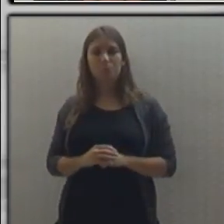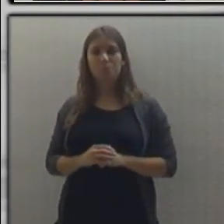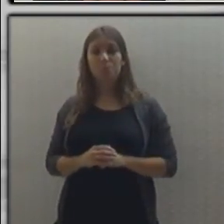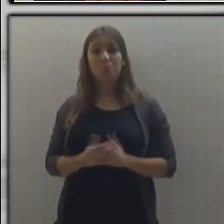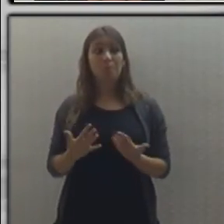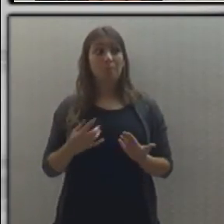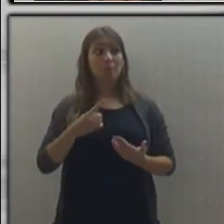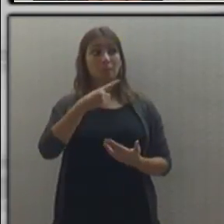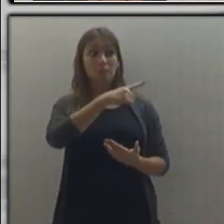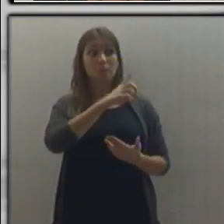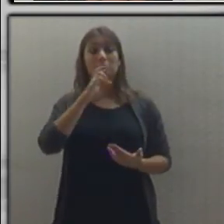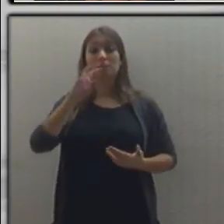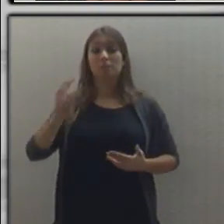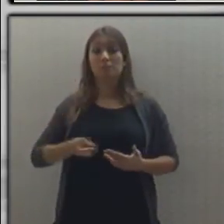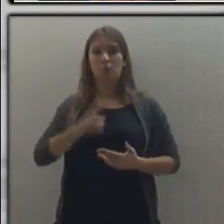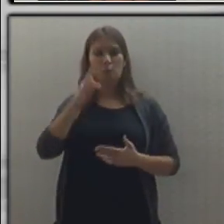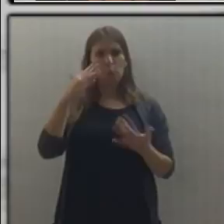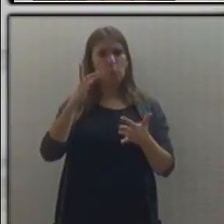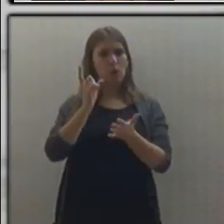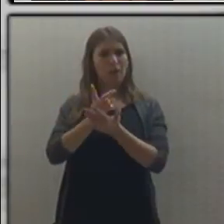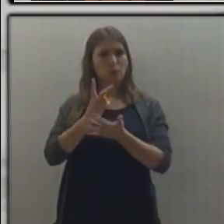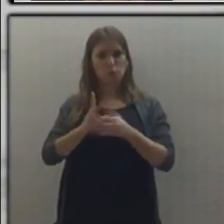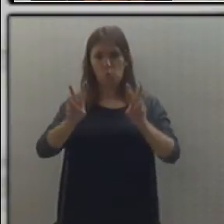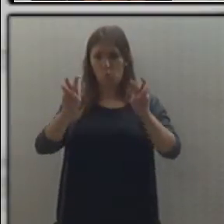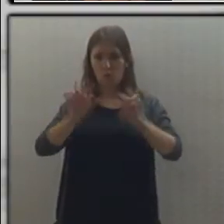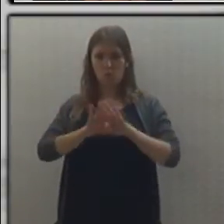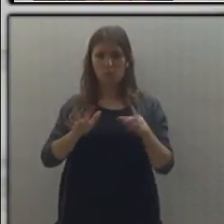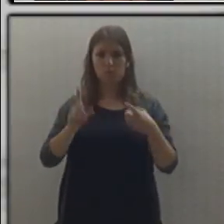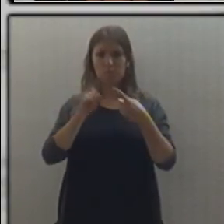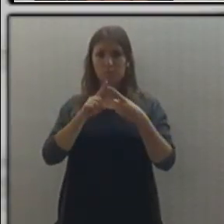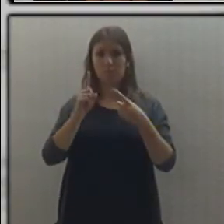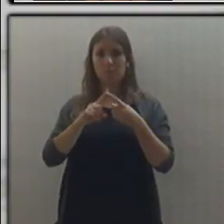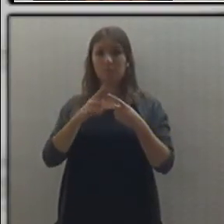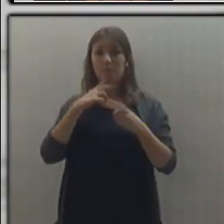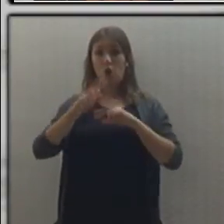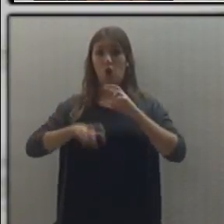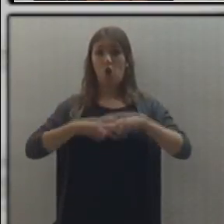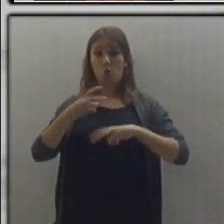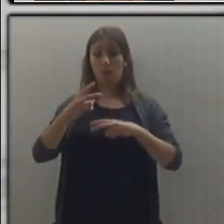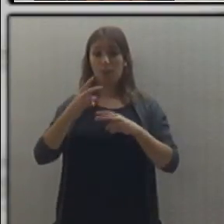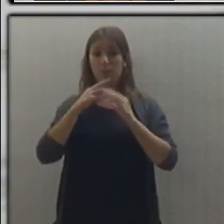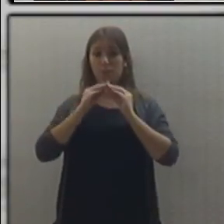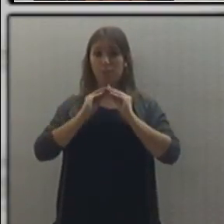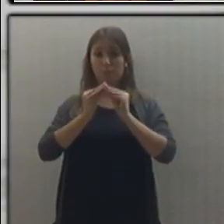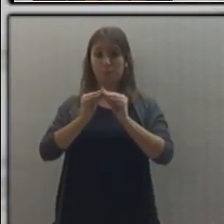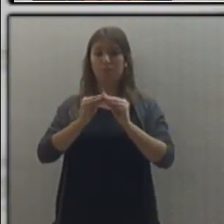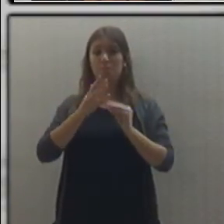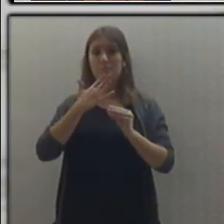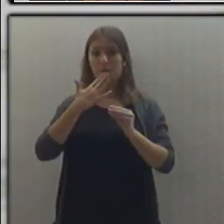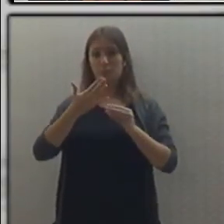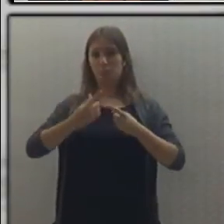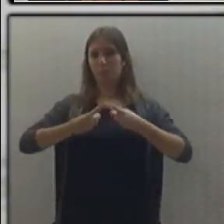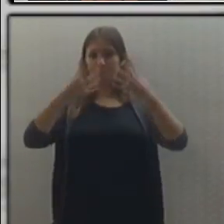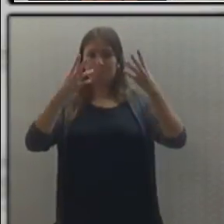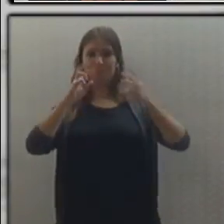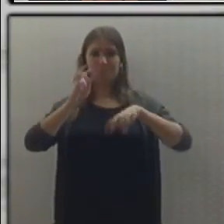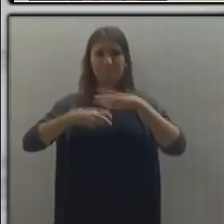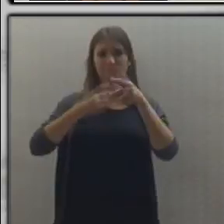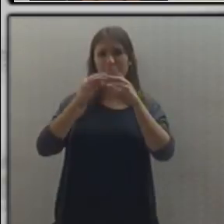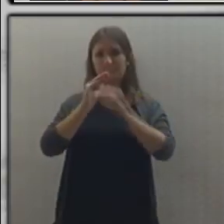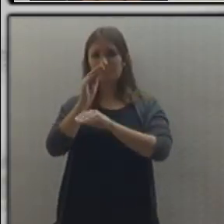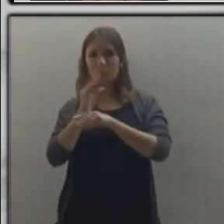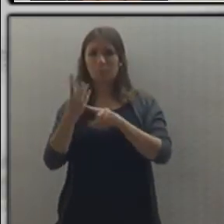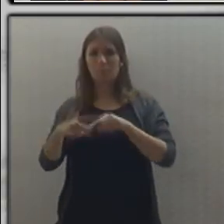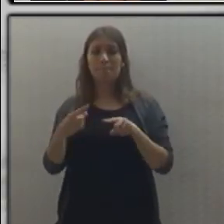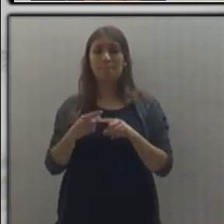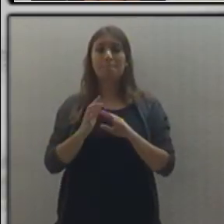Y aquí, entre otros, aparecen nuevos retos. Uno, proyectar y ejecutar obras de reforma y rehabilitación, y a esto sumarle